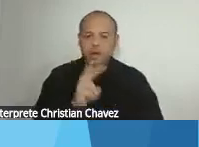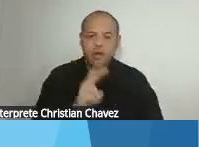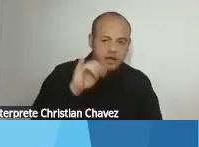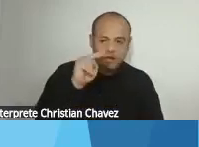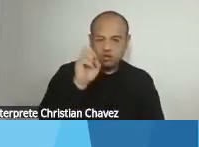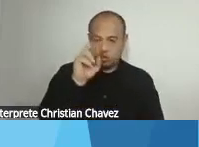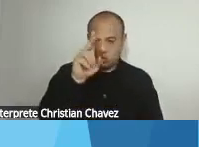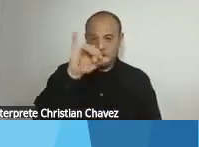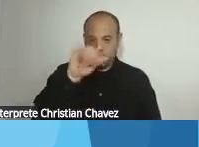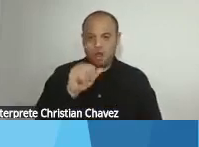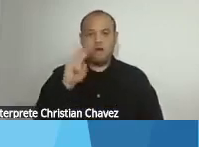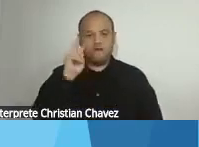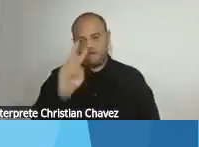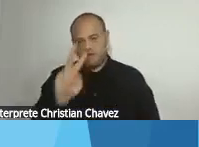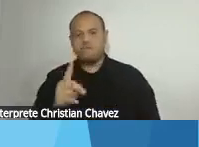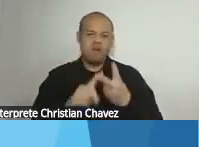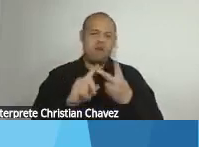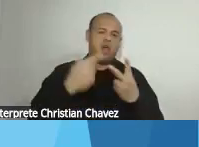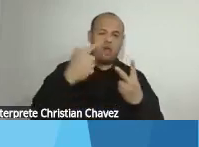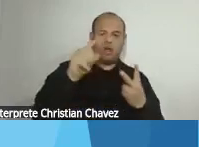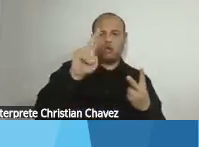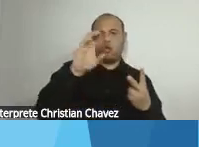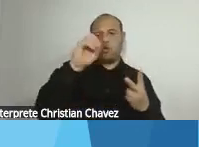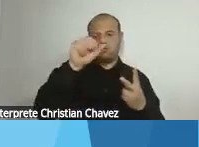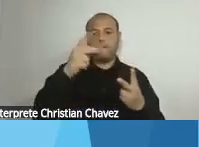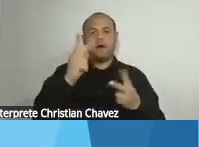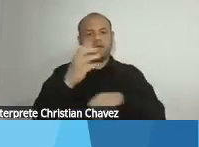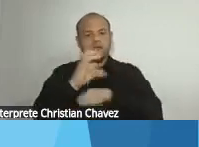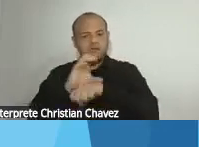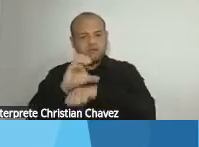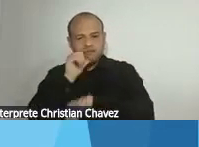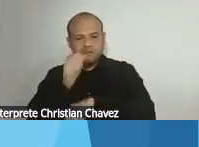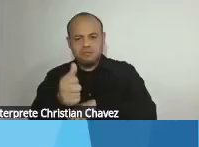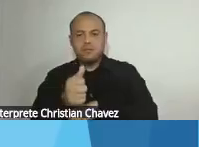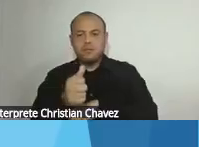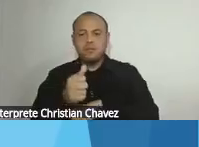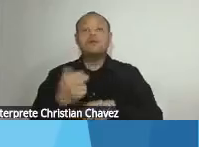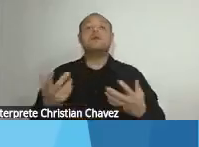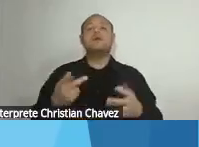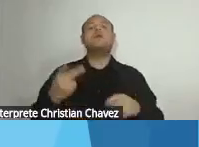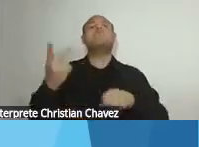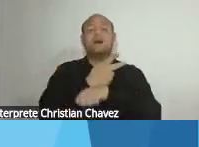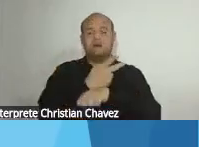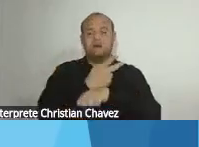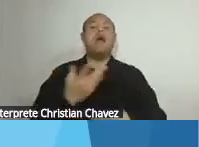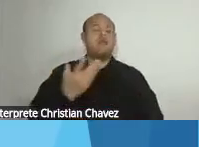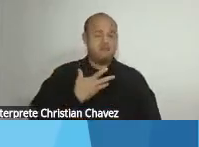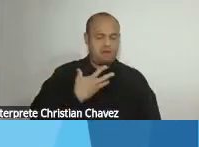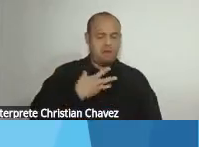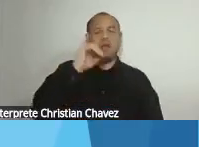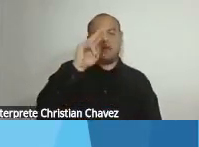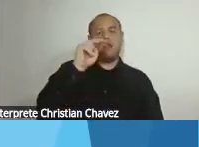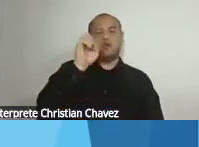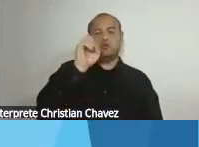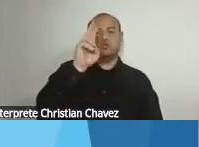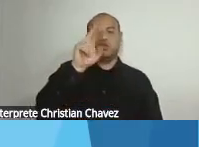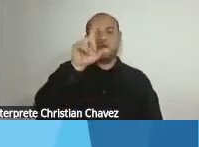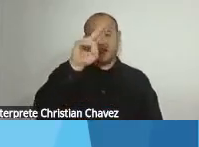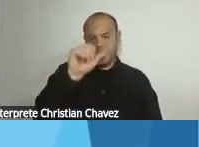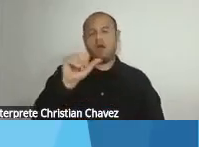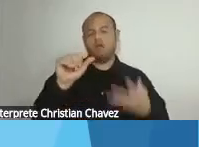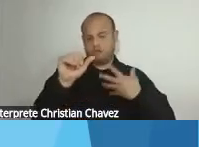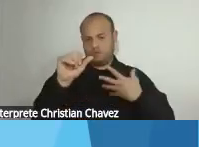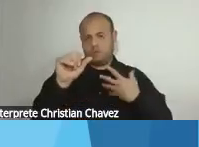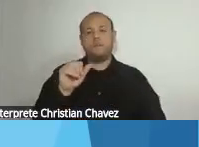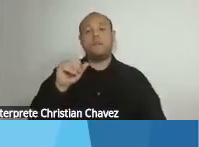vemos a la célula. Aquí, ¿qué está pasando? Aquí está pasando que sí hay insulina, pero la insulina no está ejerciendo